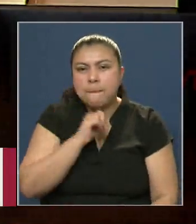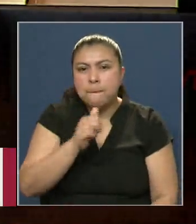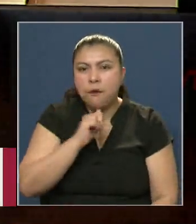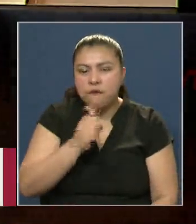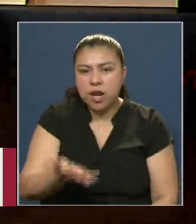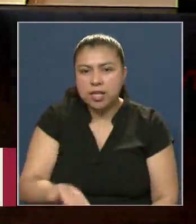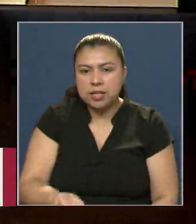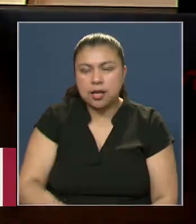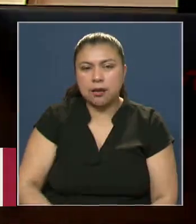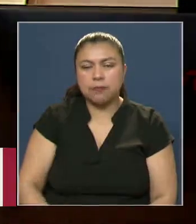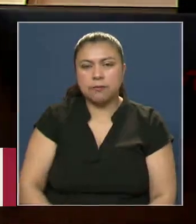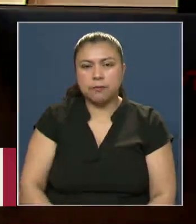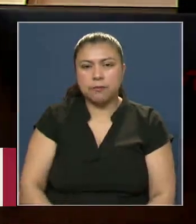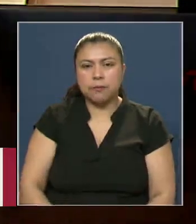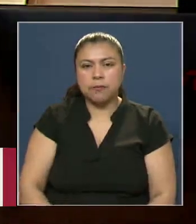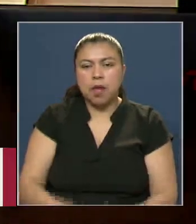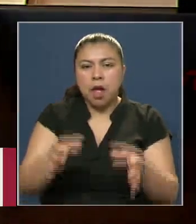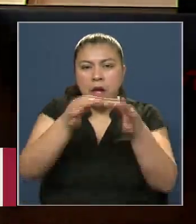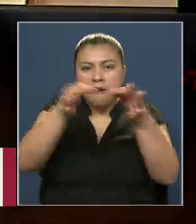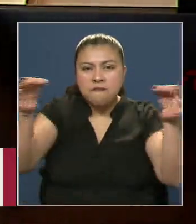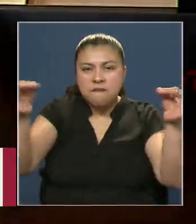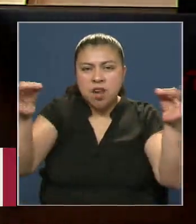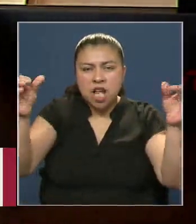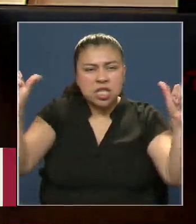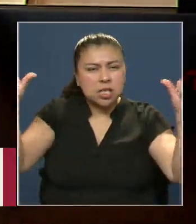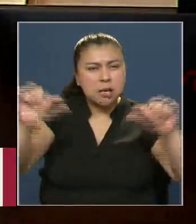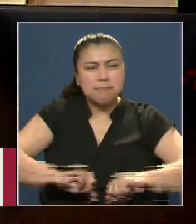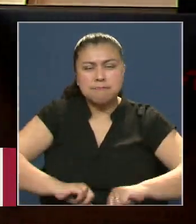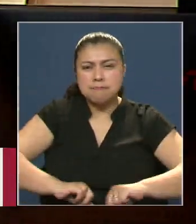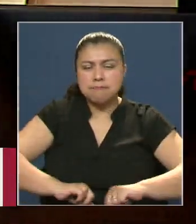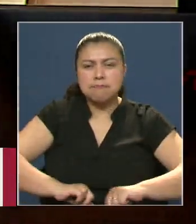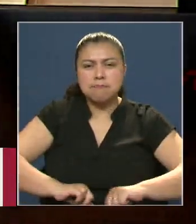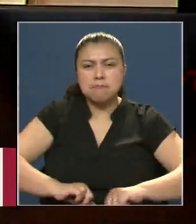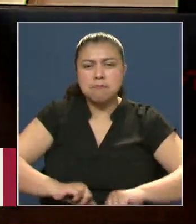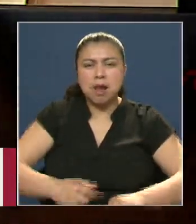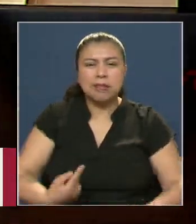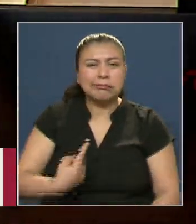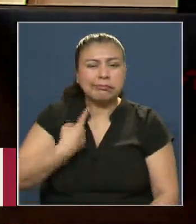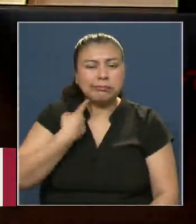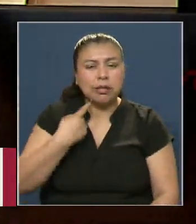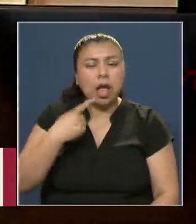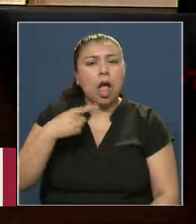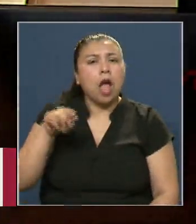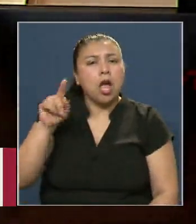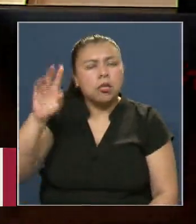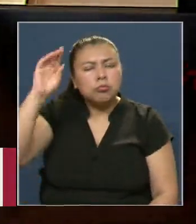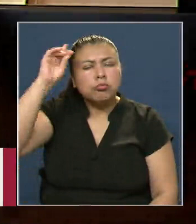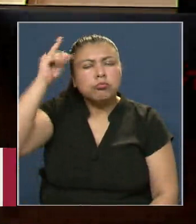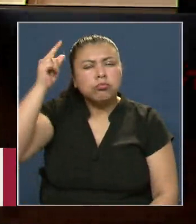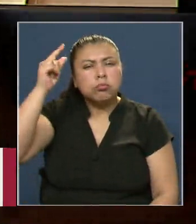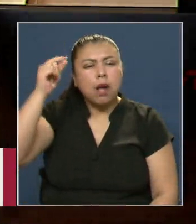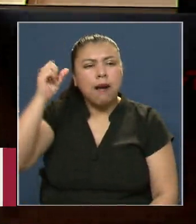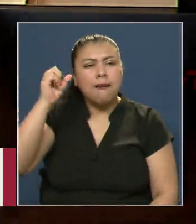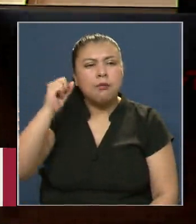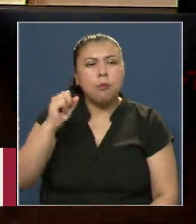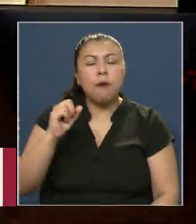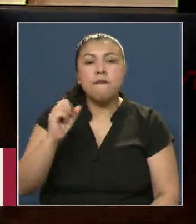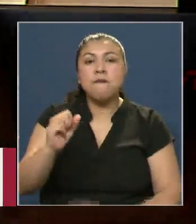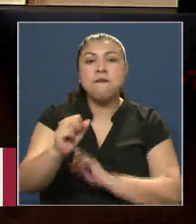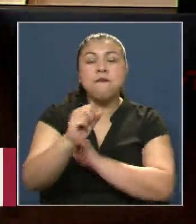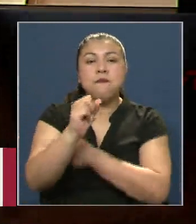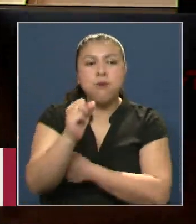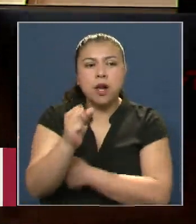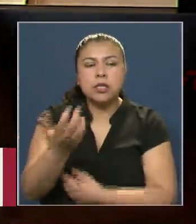pobreza. Frase maldita que perjudicó fuertemente y además, esa era una idea fuerza